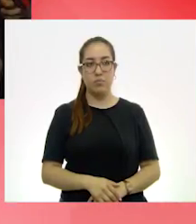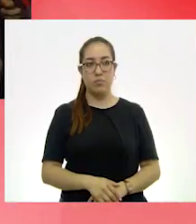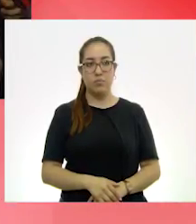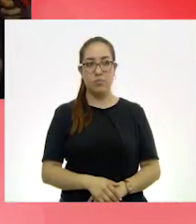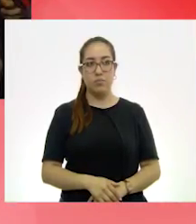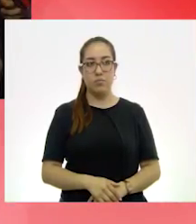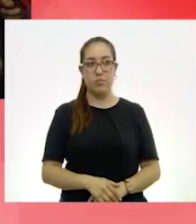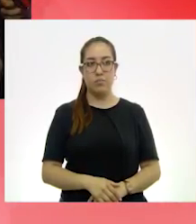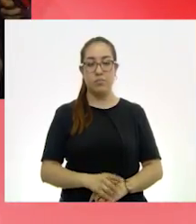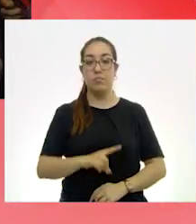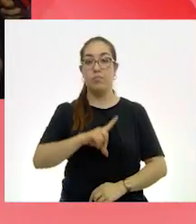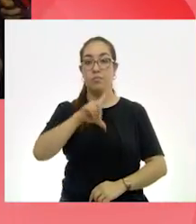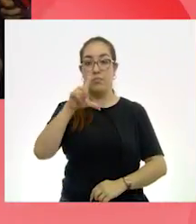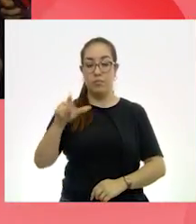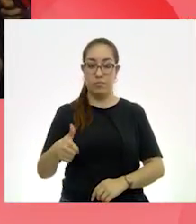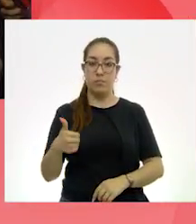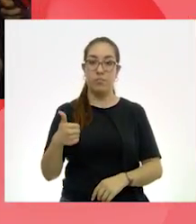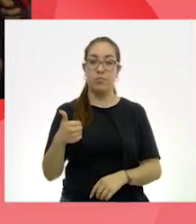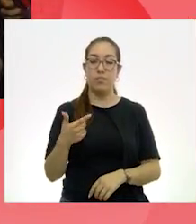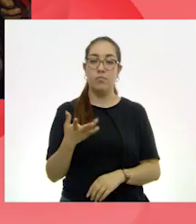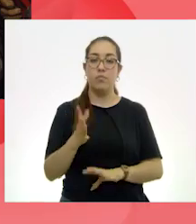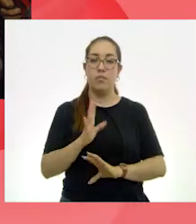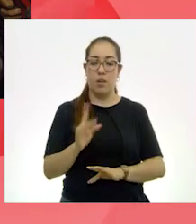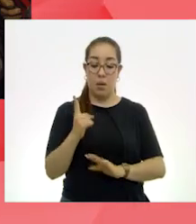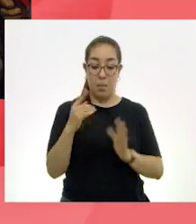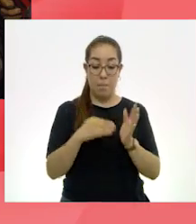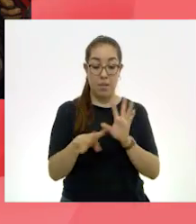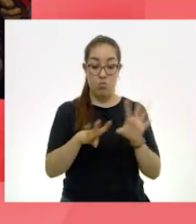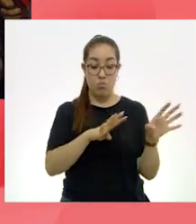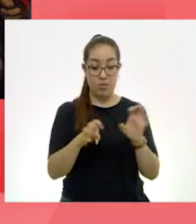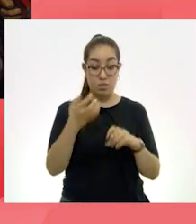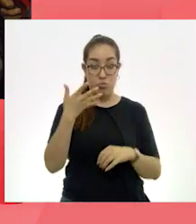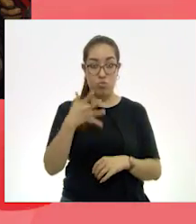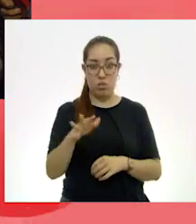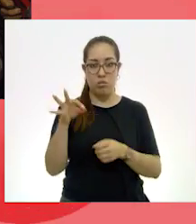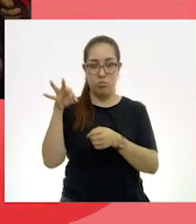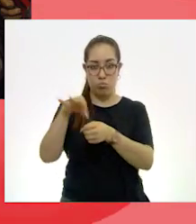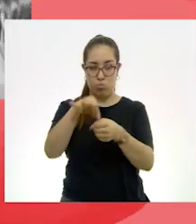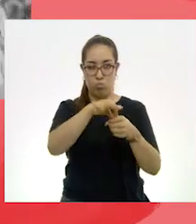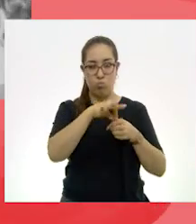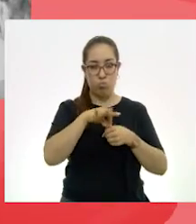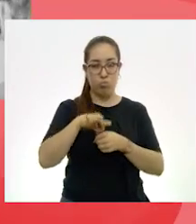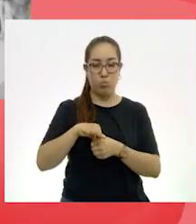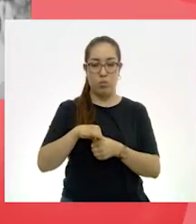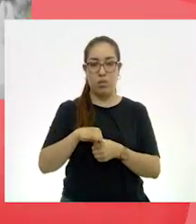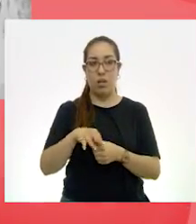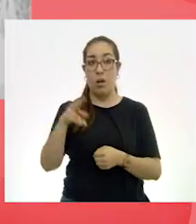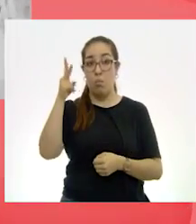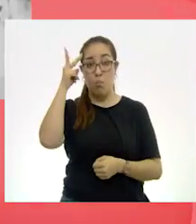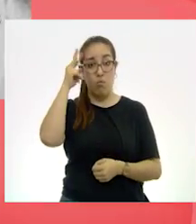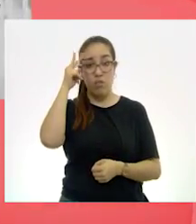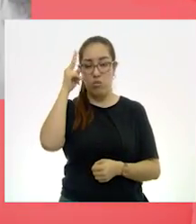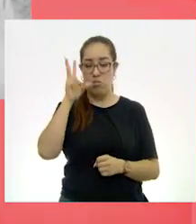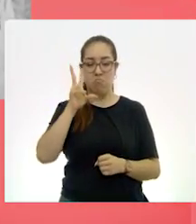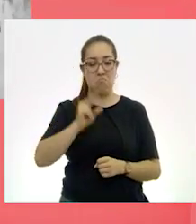Cuando vienen las elecciones de 1910 y Díaz no cumple lo que dijo, y